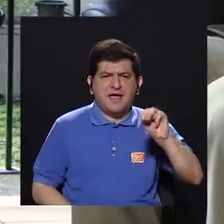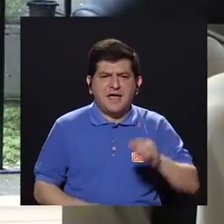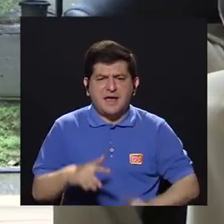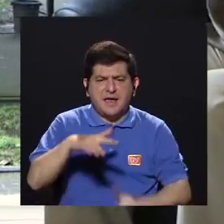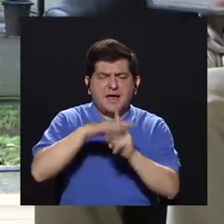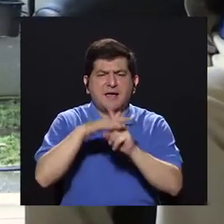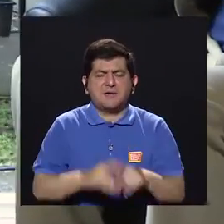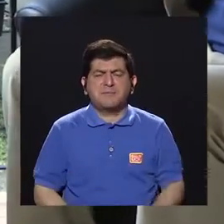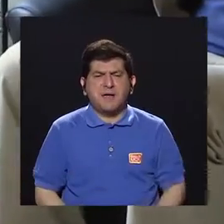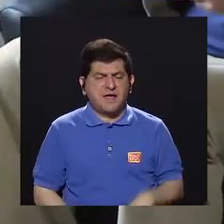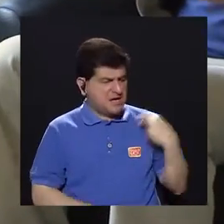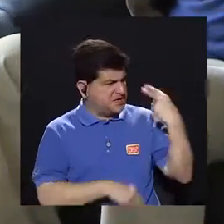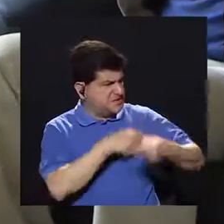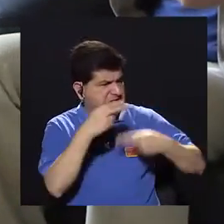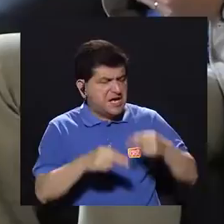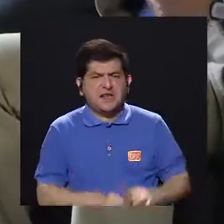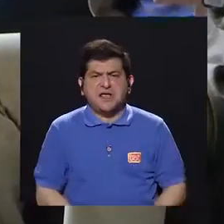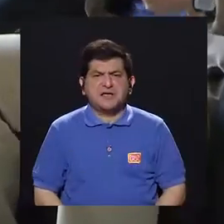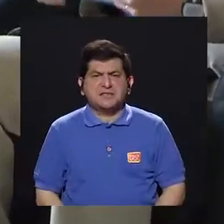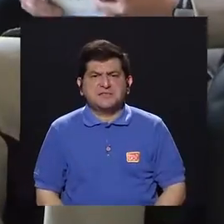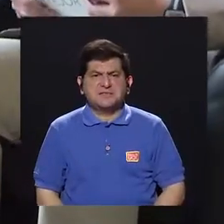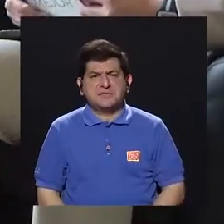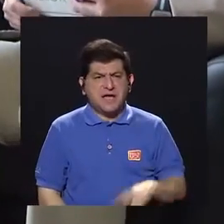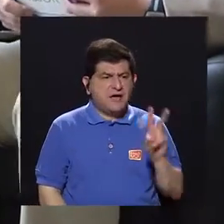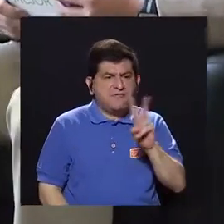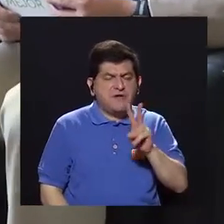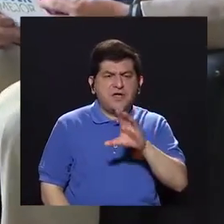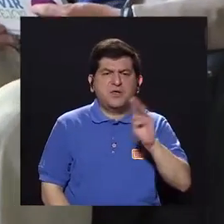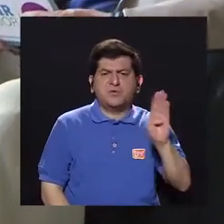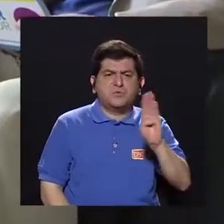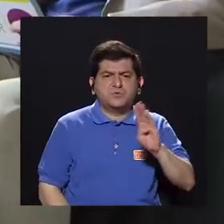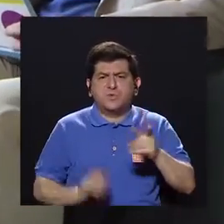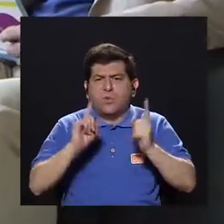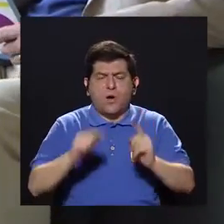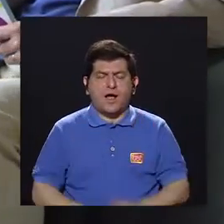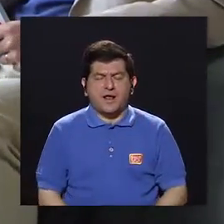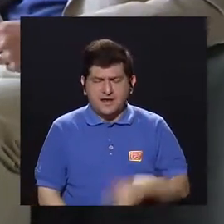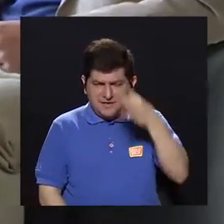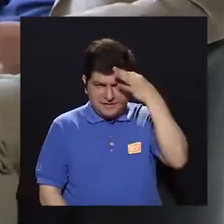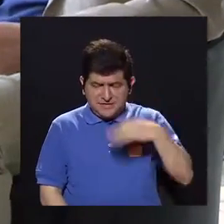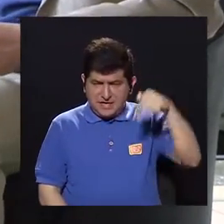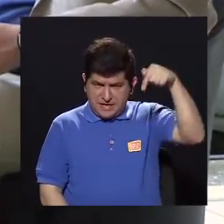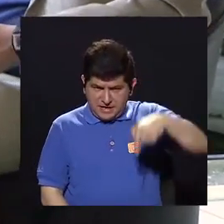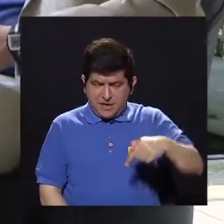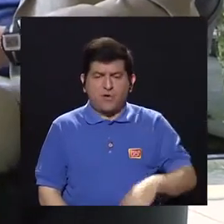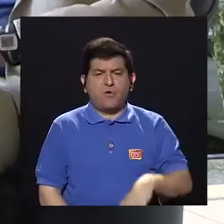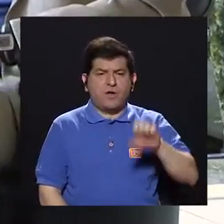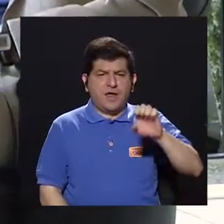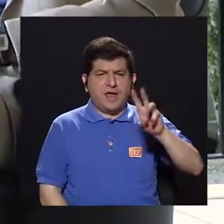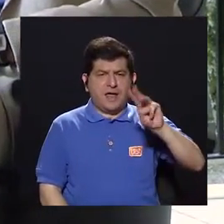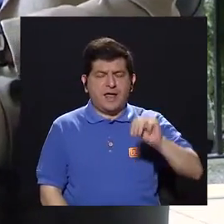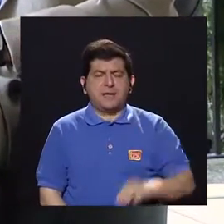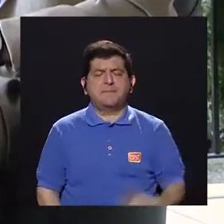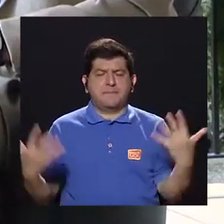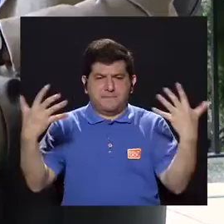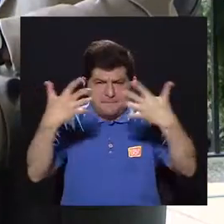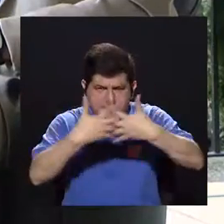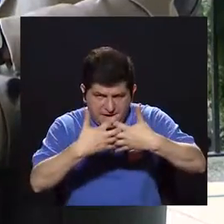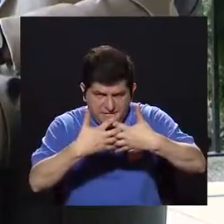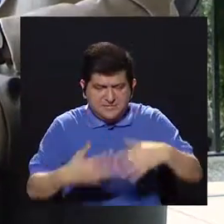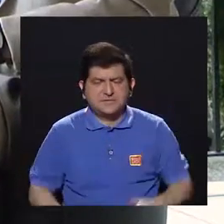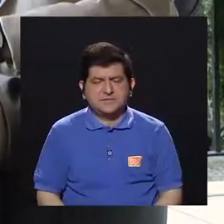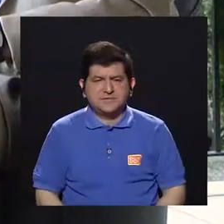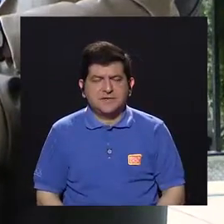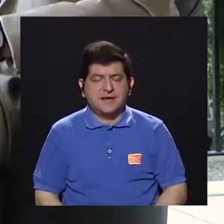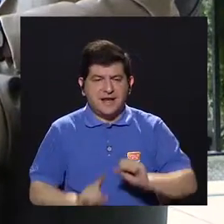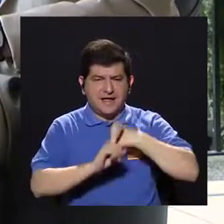condición hereditaria, viral, bacteriana? Sí. Actualmente se considera que la esclerosis múltiple es una combinación de lo que